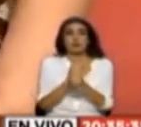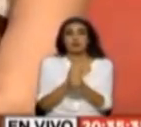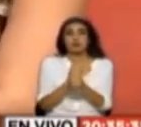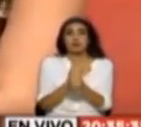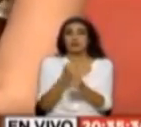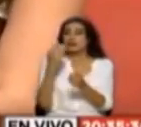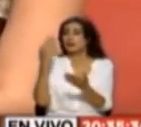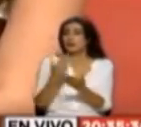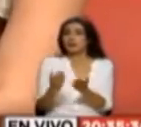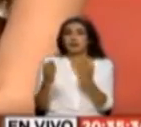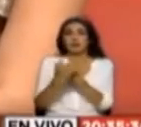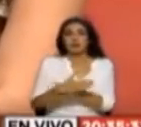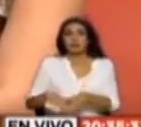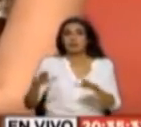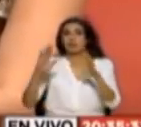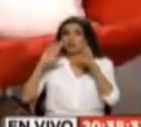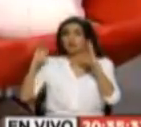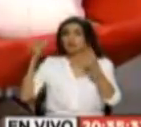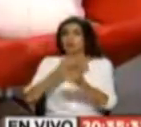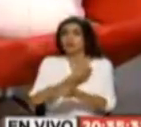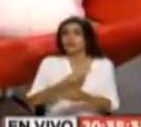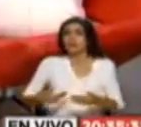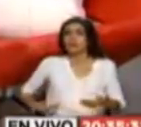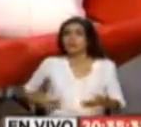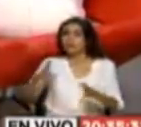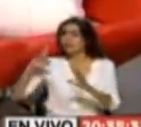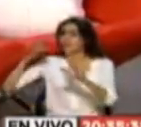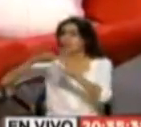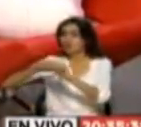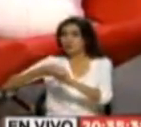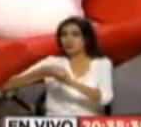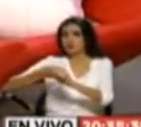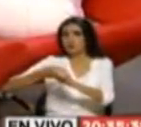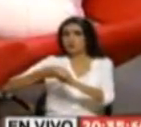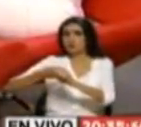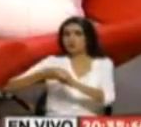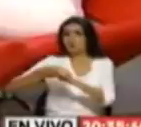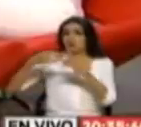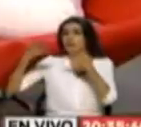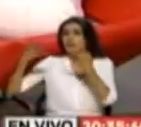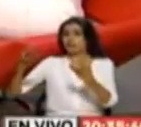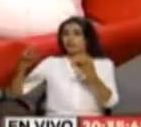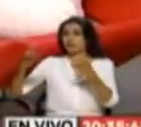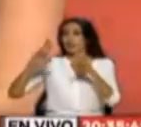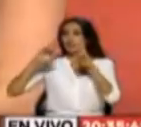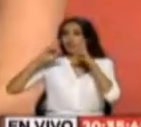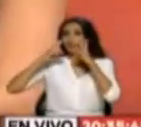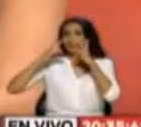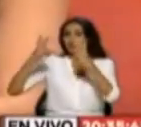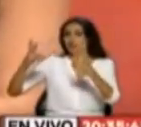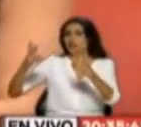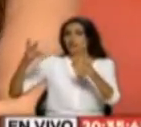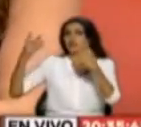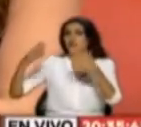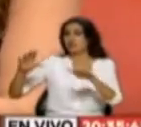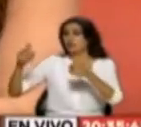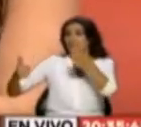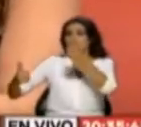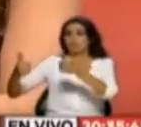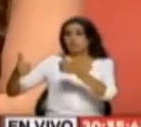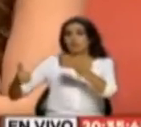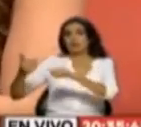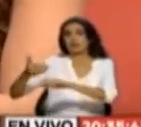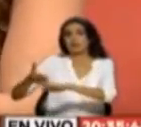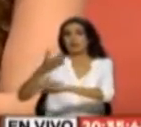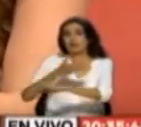entrevista, pero por supuesto tengo que aprovechar su presencia, que no es de siempre aquí en nuestros estudios. Quisiéramos conocer si existe ya precandidatos. El país,